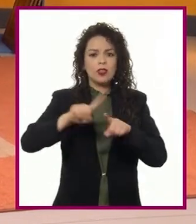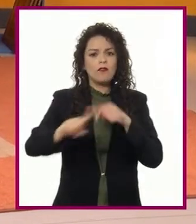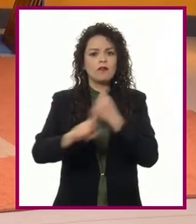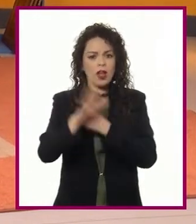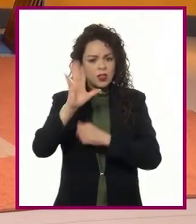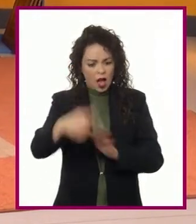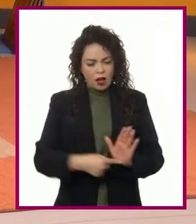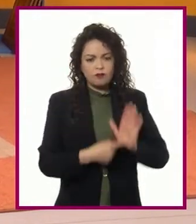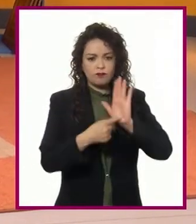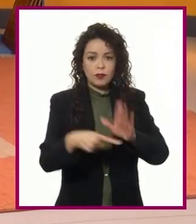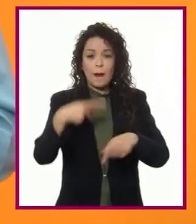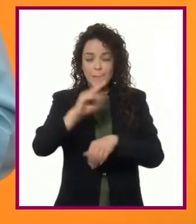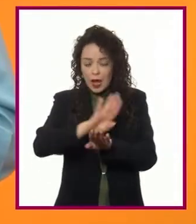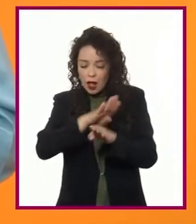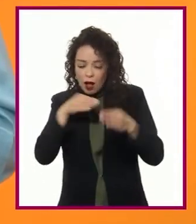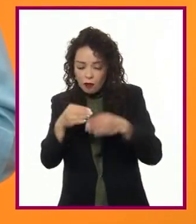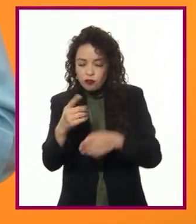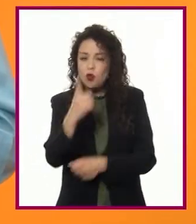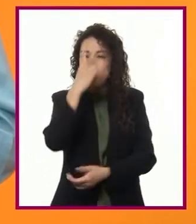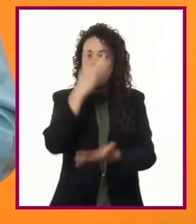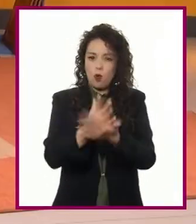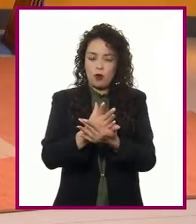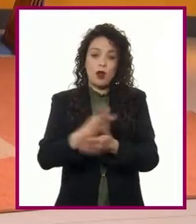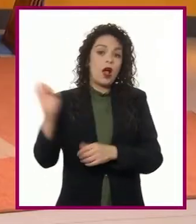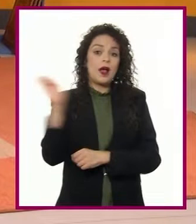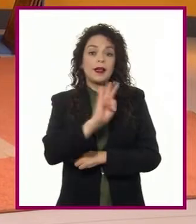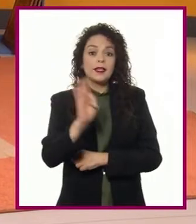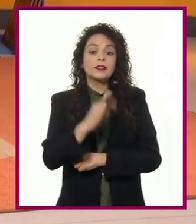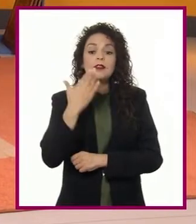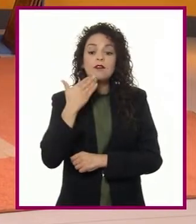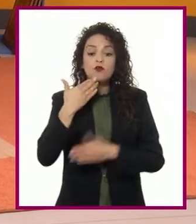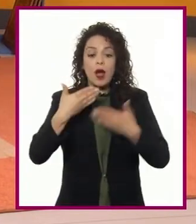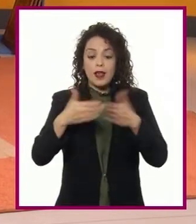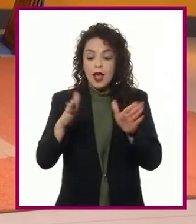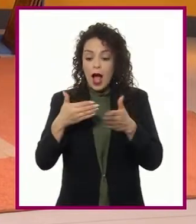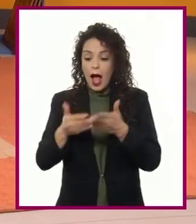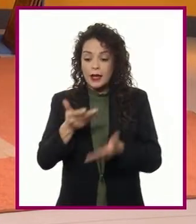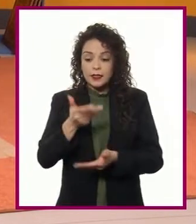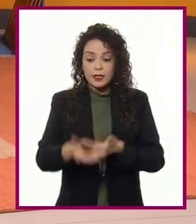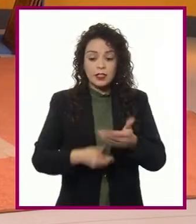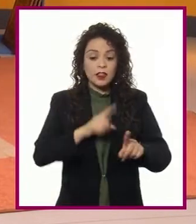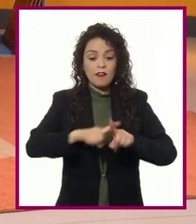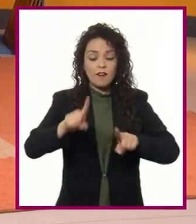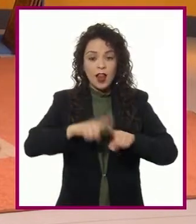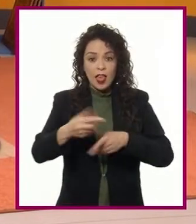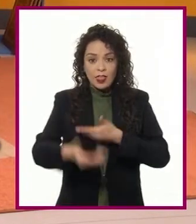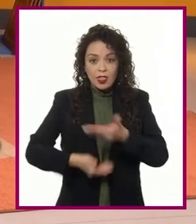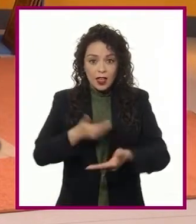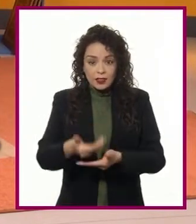enfoquémonos en uno. Si no tenemos acceso a todos los productos, ¿cómo podemos tener diversidad de alimentos frescos?